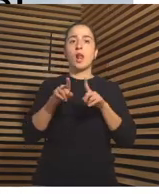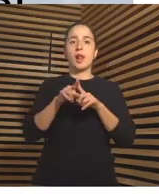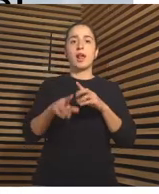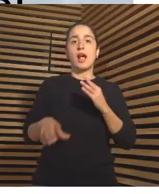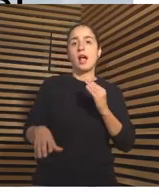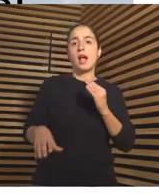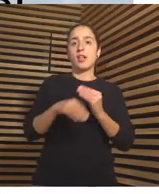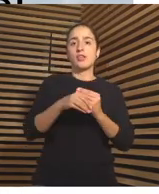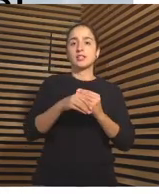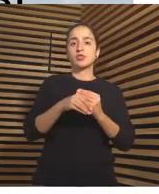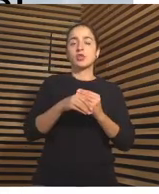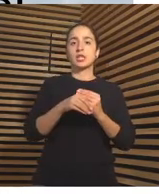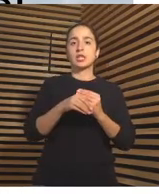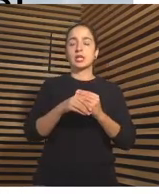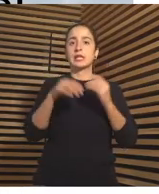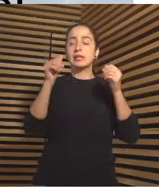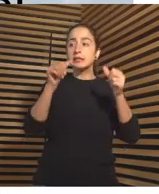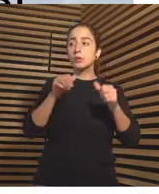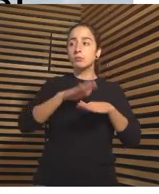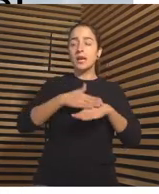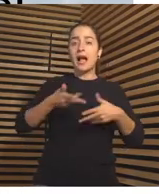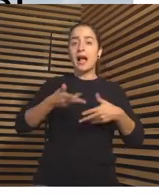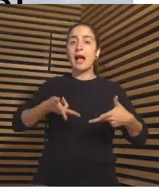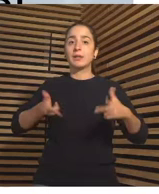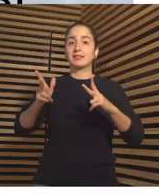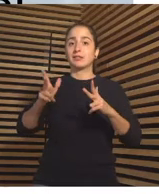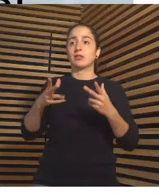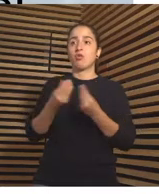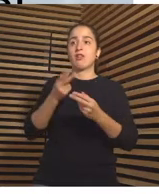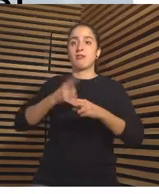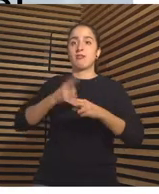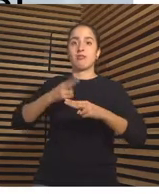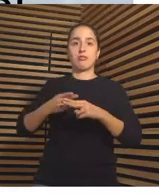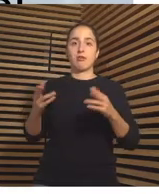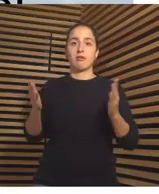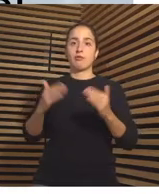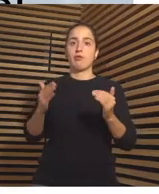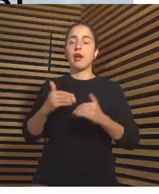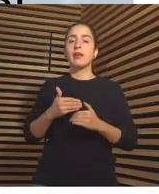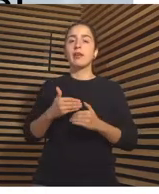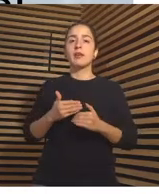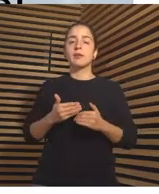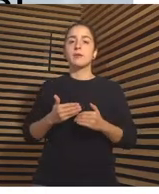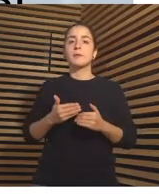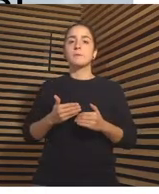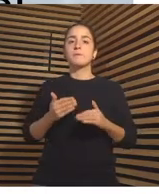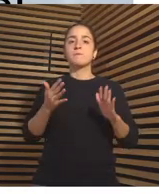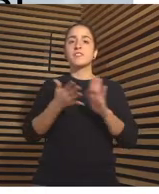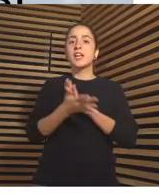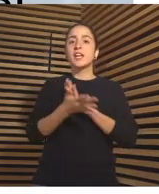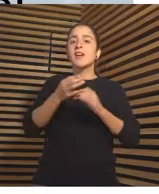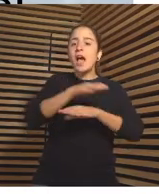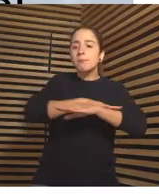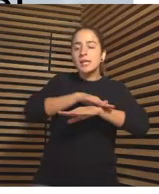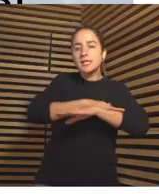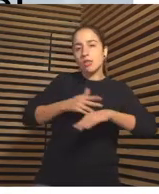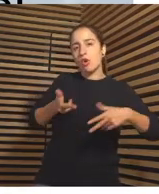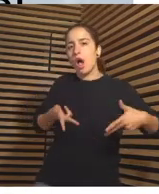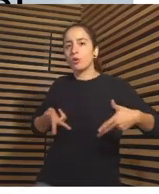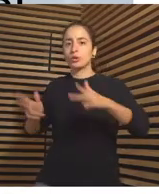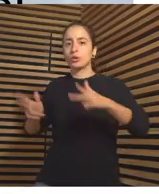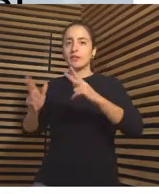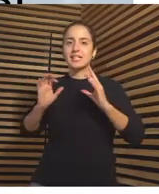y que no tiene un título habilitante mediante licencia, sino que lo que tendrá será, en todo caso, una autorización administrativa especial